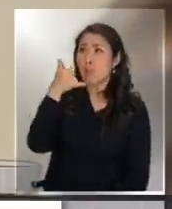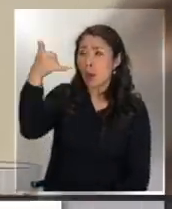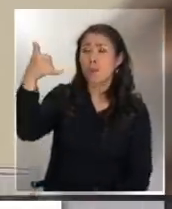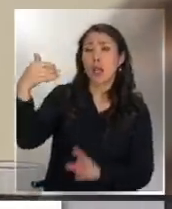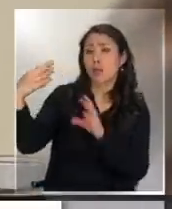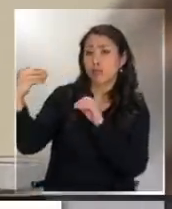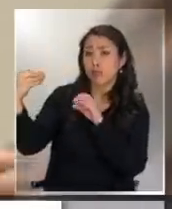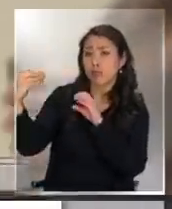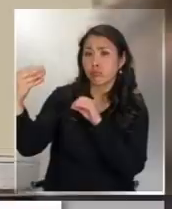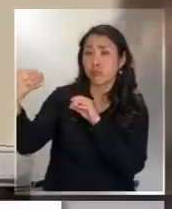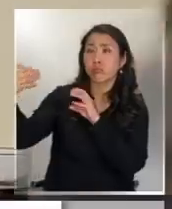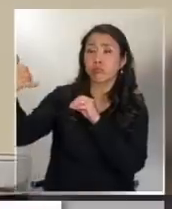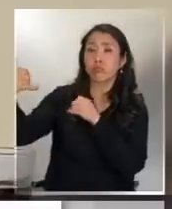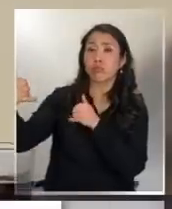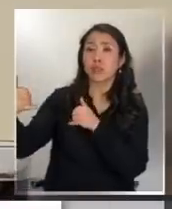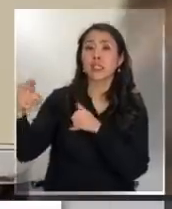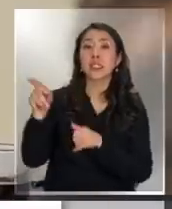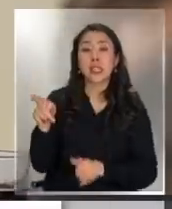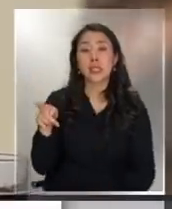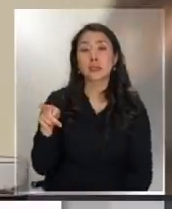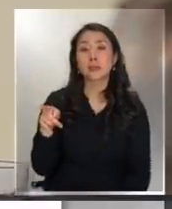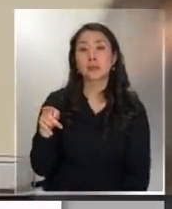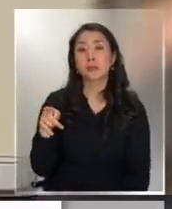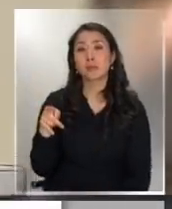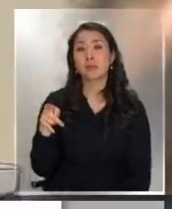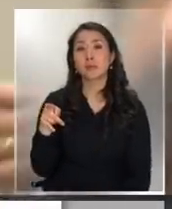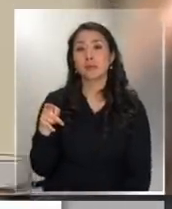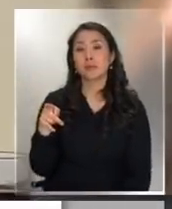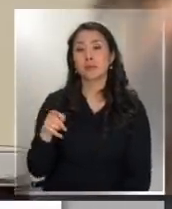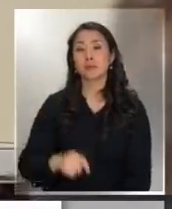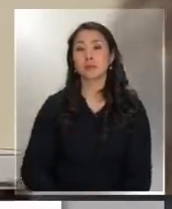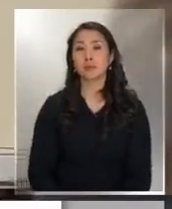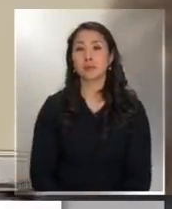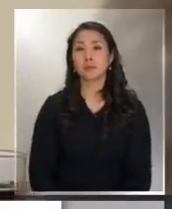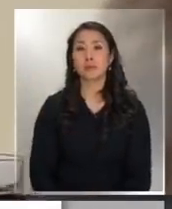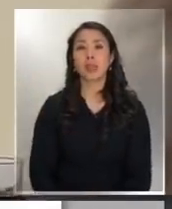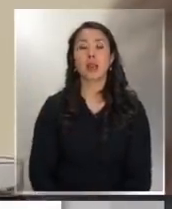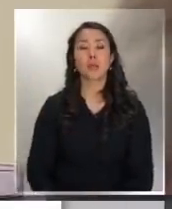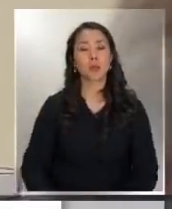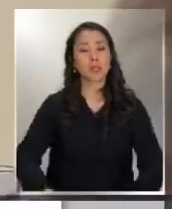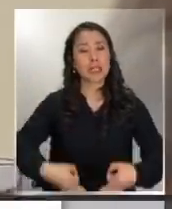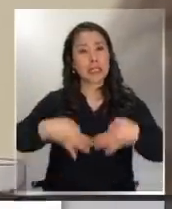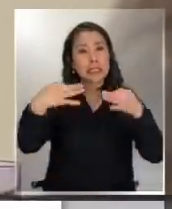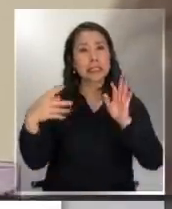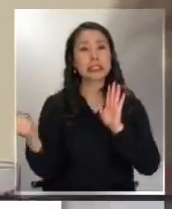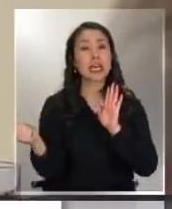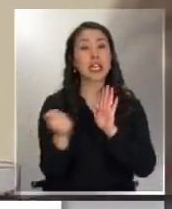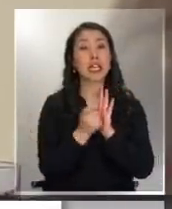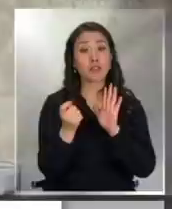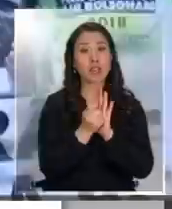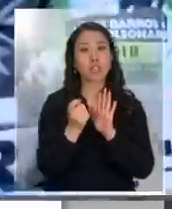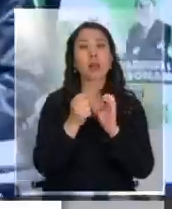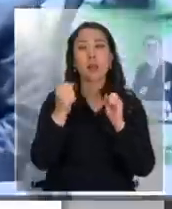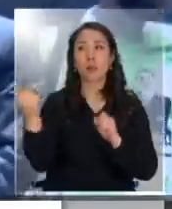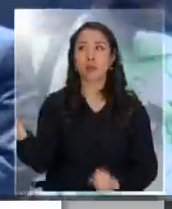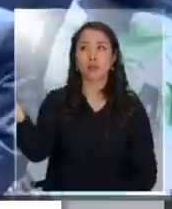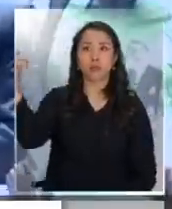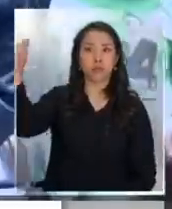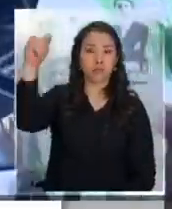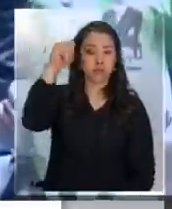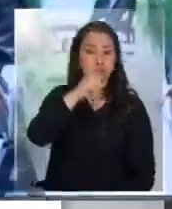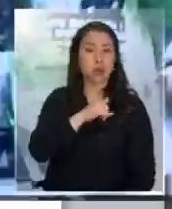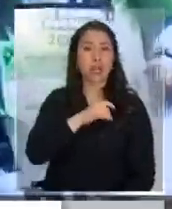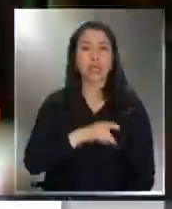él y ahí podemos tener la certeza y la fecha siendo solicita chica.